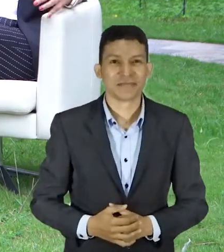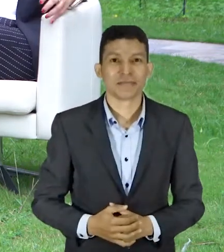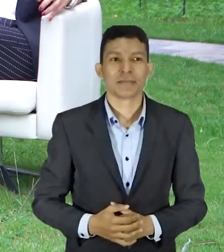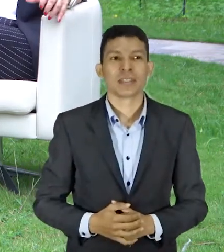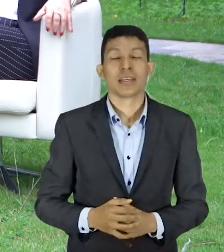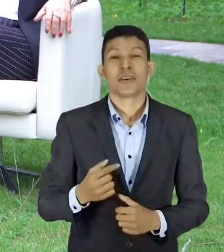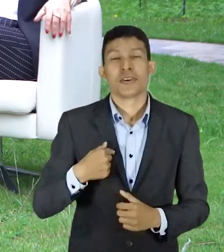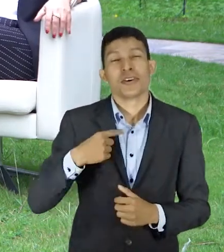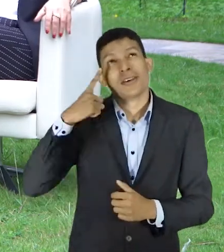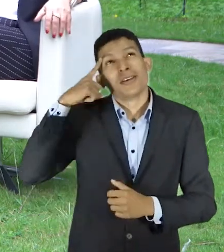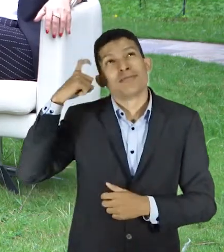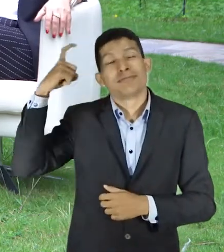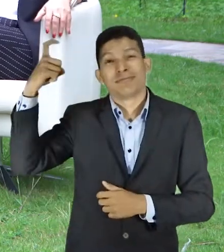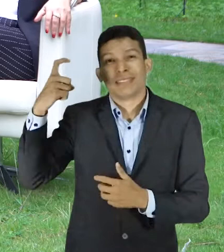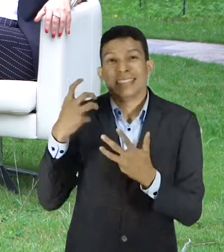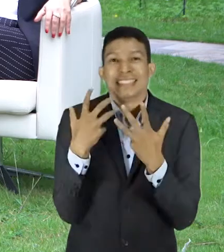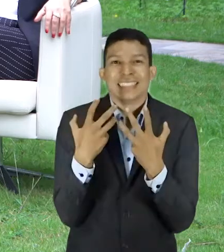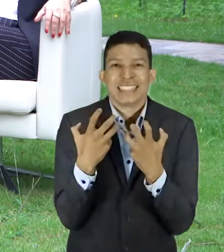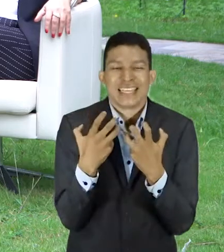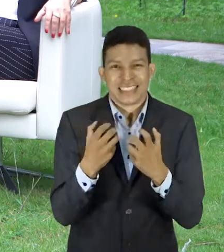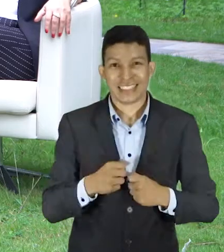tengo una gran ilusión de eso.